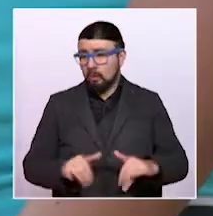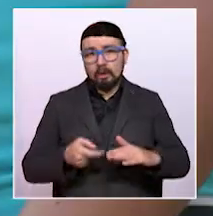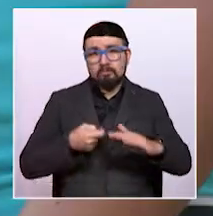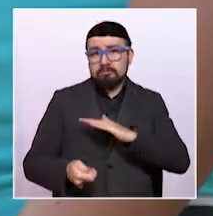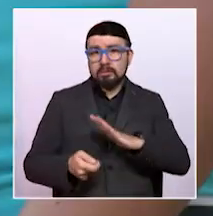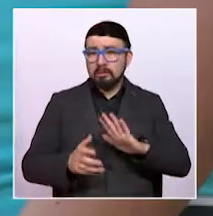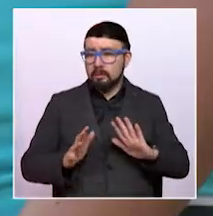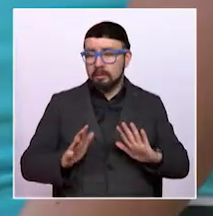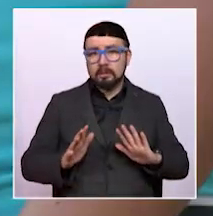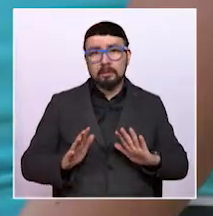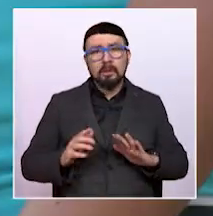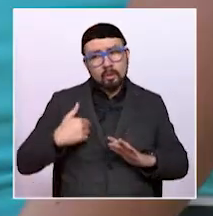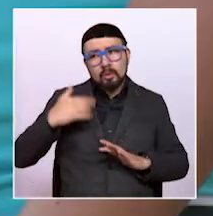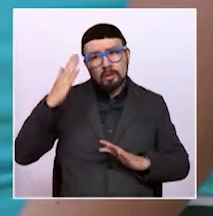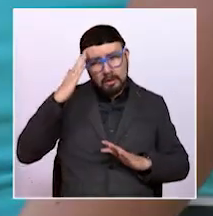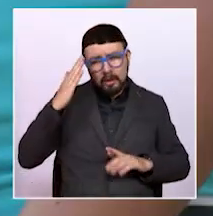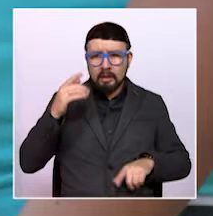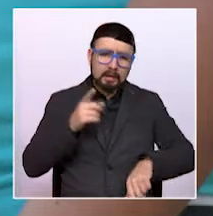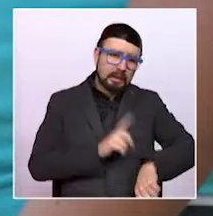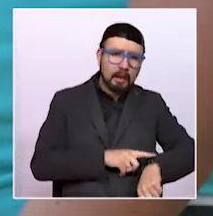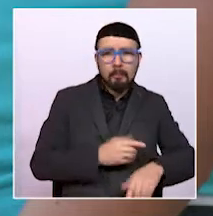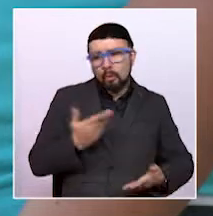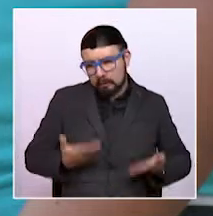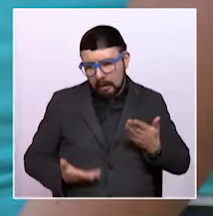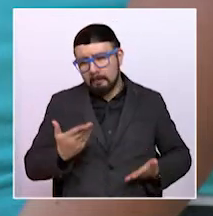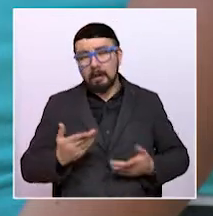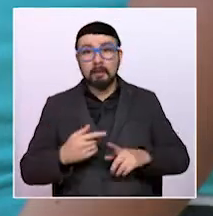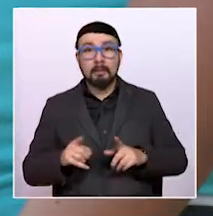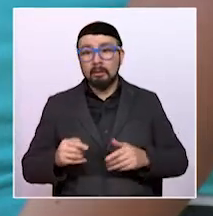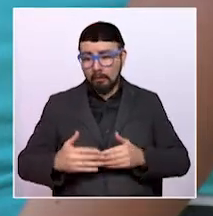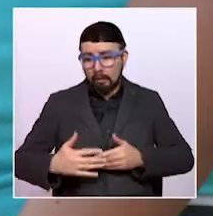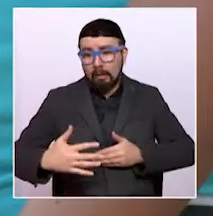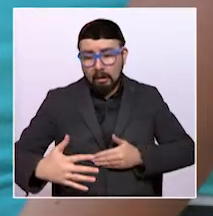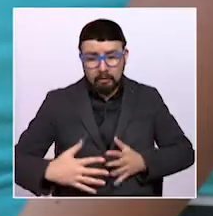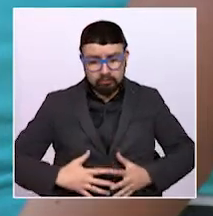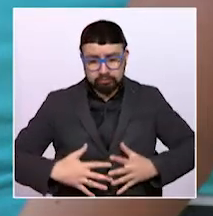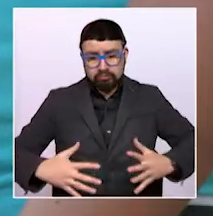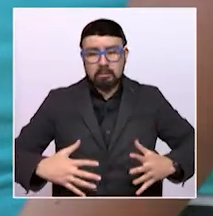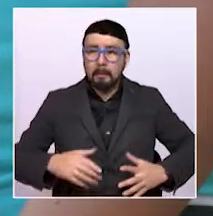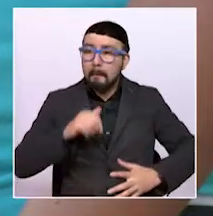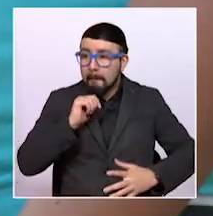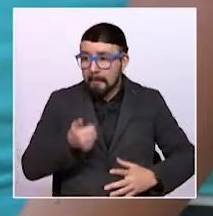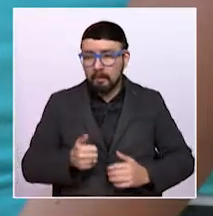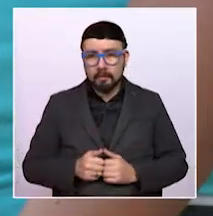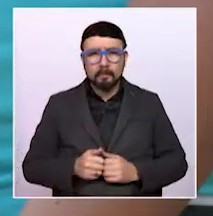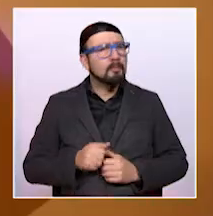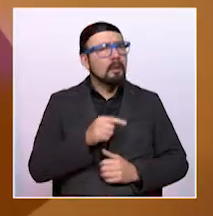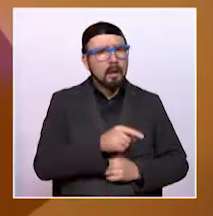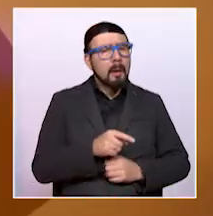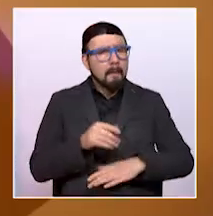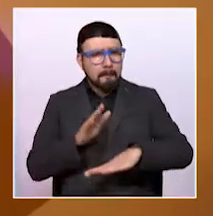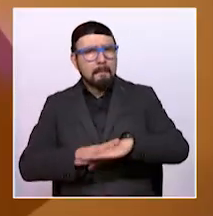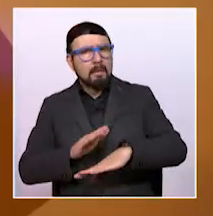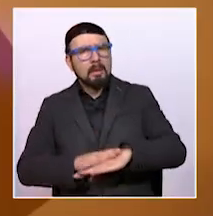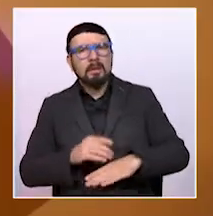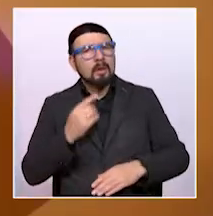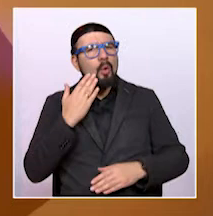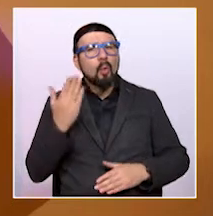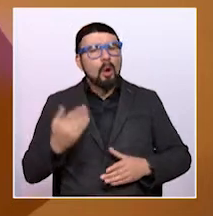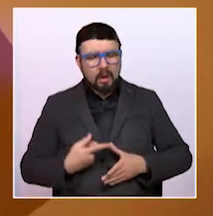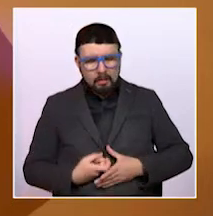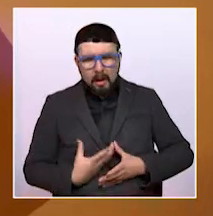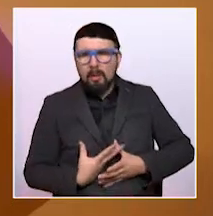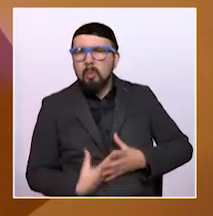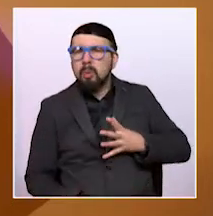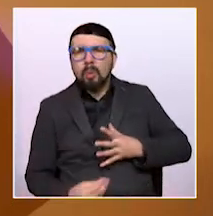sé que en todo el tiempo que los momentos en los que es mucho peor los casos en los que el aborto está despenalizado son cuando la paciente